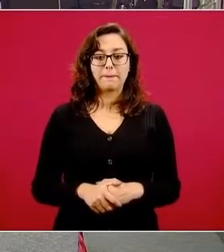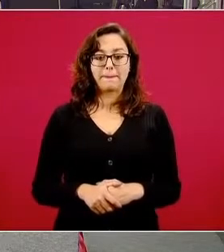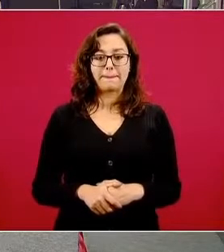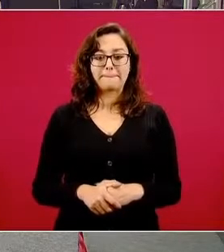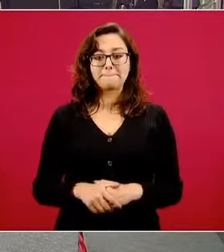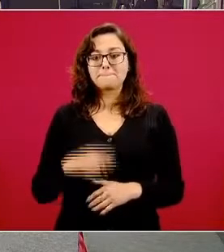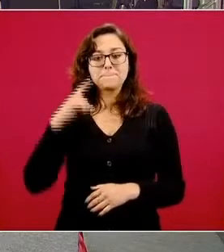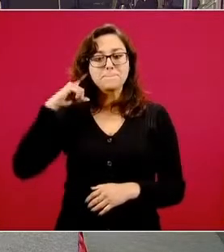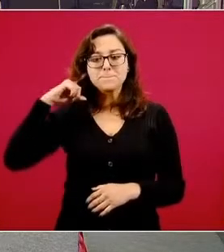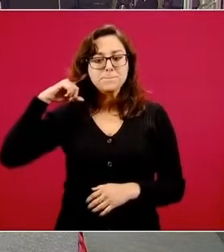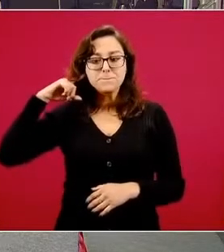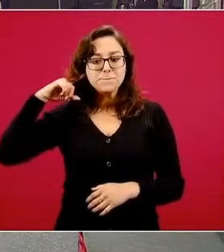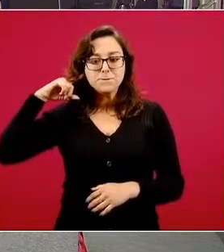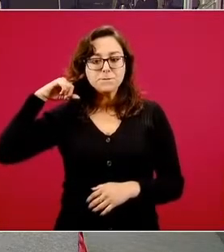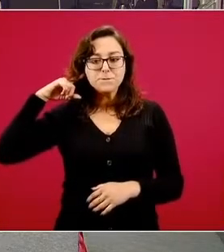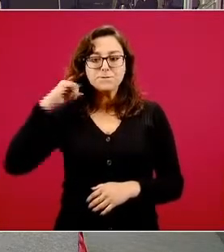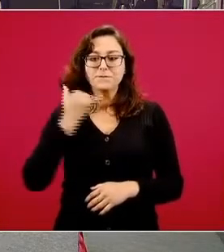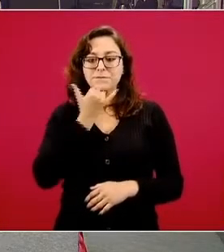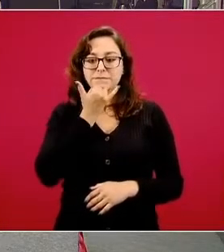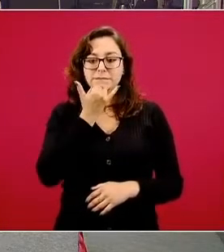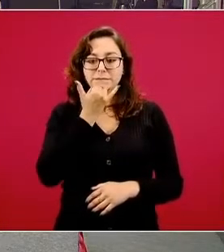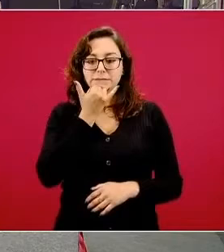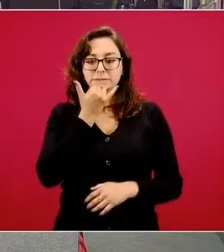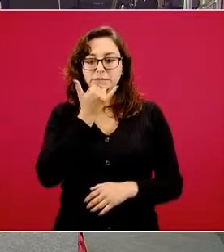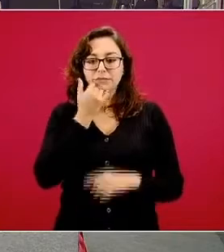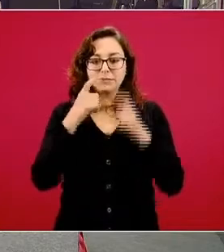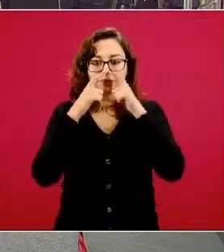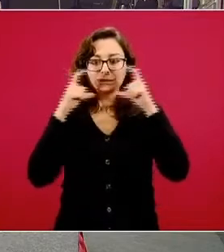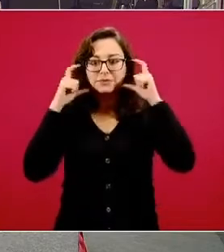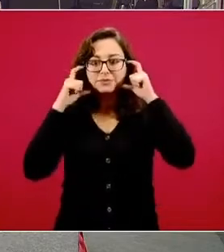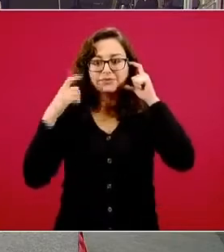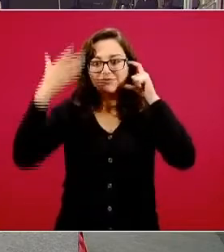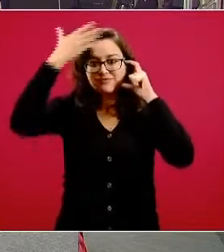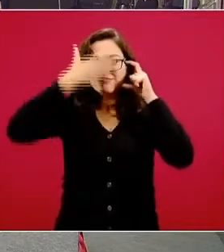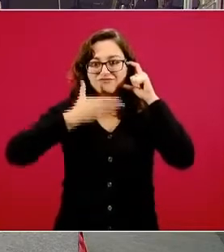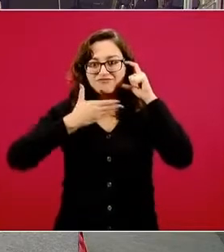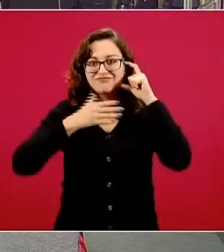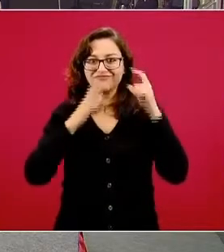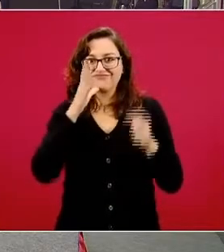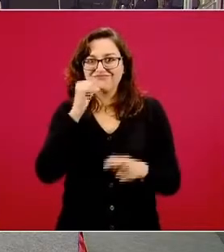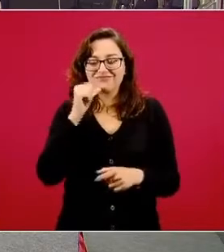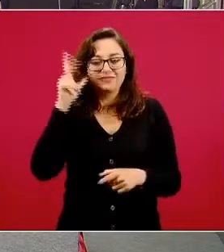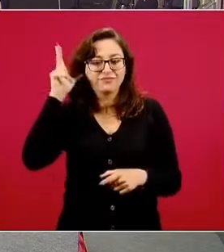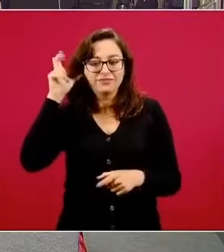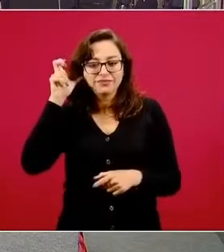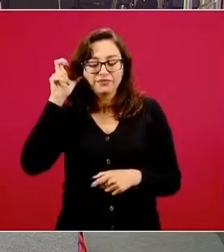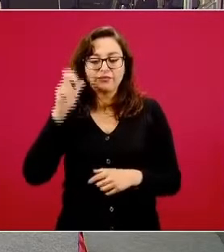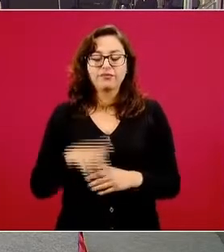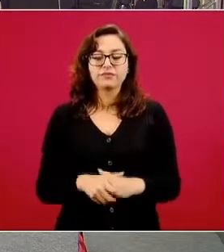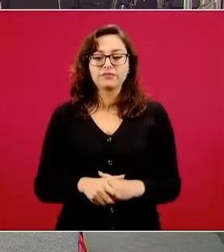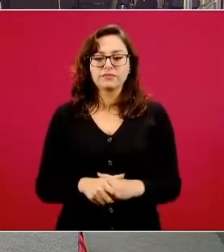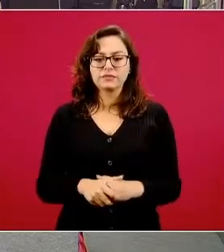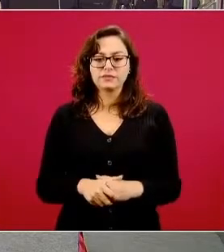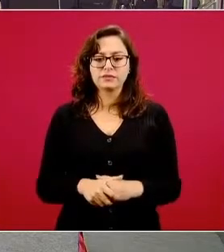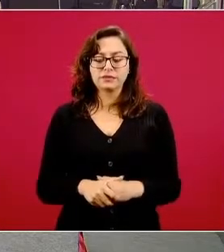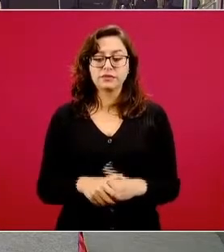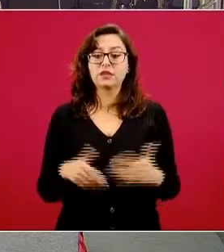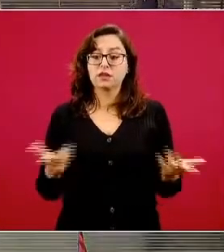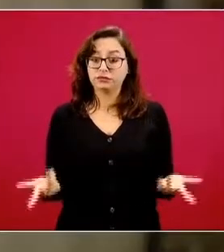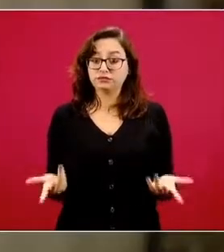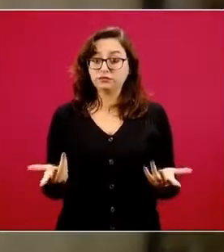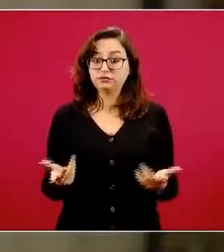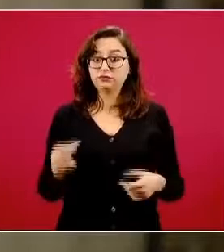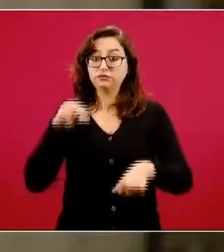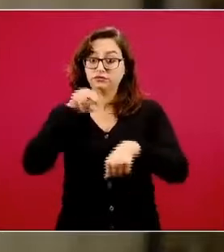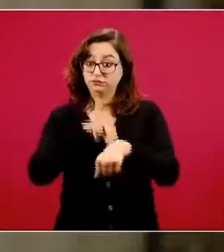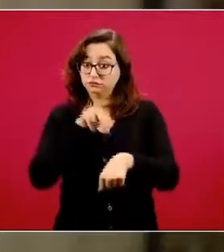Perdón, no, es que el cubrebocas y la... De hecho, hay un acuerdo internacional para que médicos, personal de salud sean los